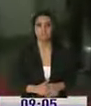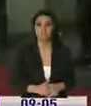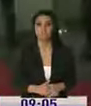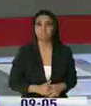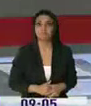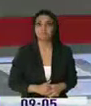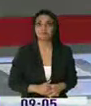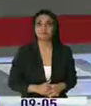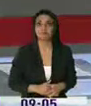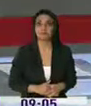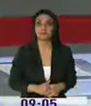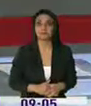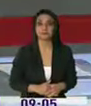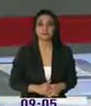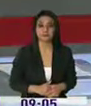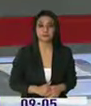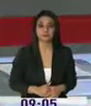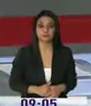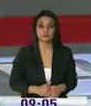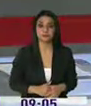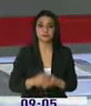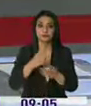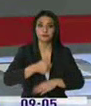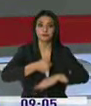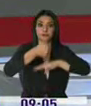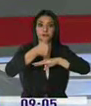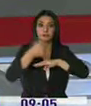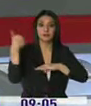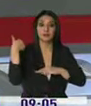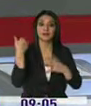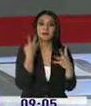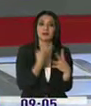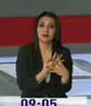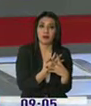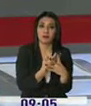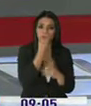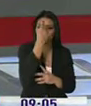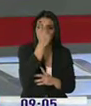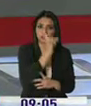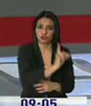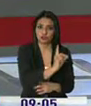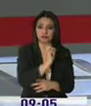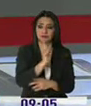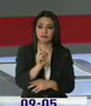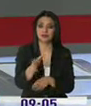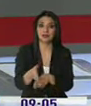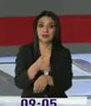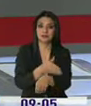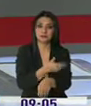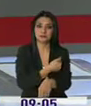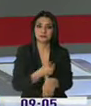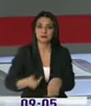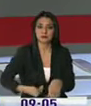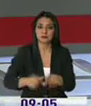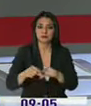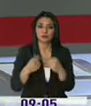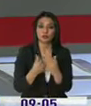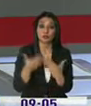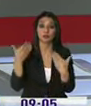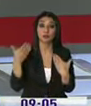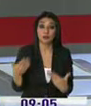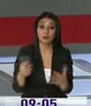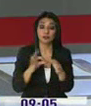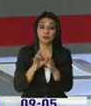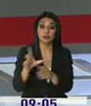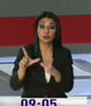Gallo. Ante la resolución del Tribunal de Garantías Penales de que se dejaba sin efecto el retiro de la presidencia del partido Alianza